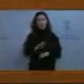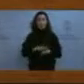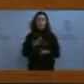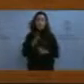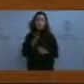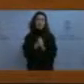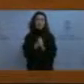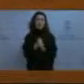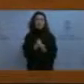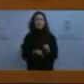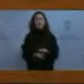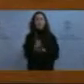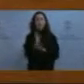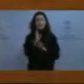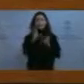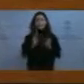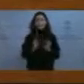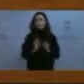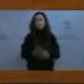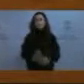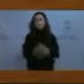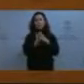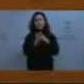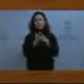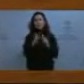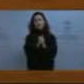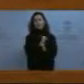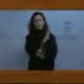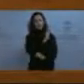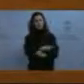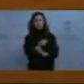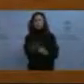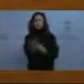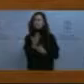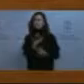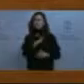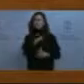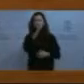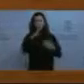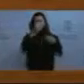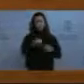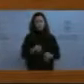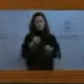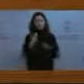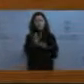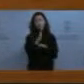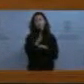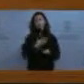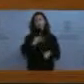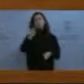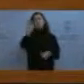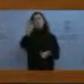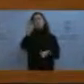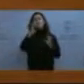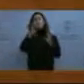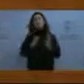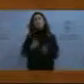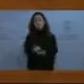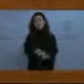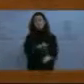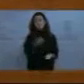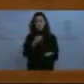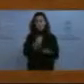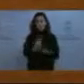Si usted tiene alguna política asociada a empleo deportivo, ruego nos la muestre, porque yo le aseguro que no he encontrado ninguna más allá de mi ya famoso folio en blanco.